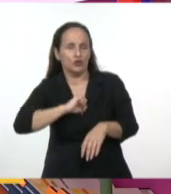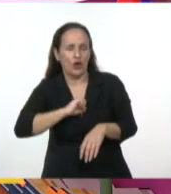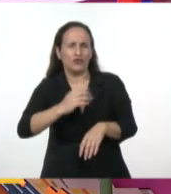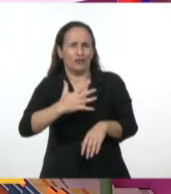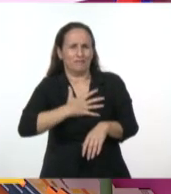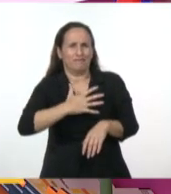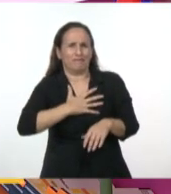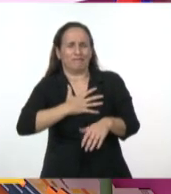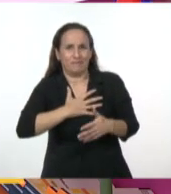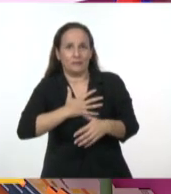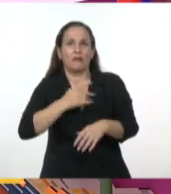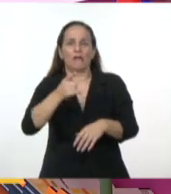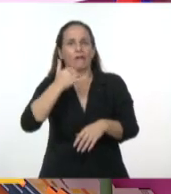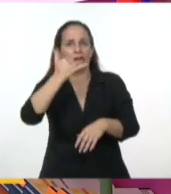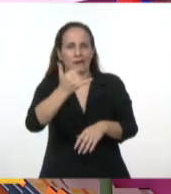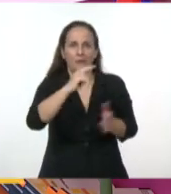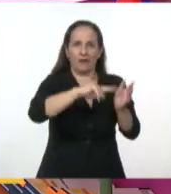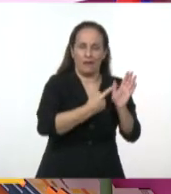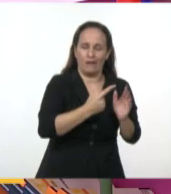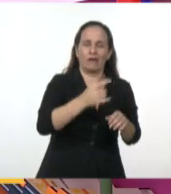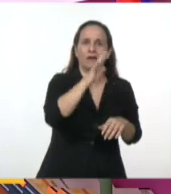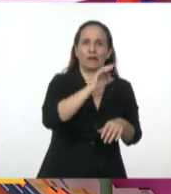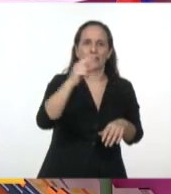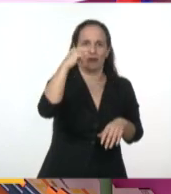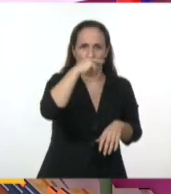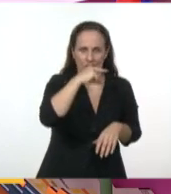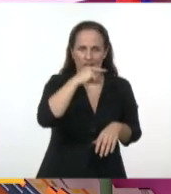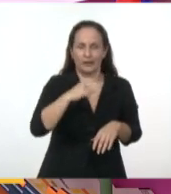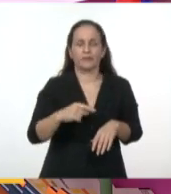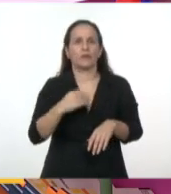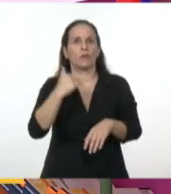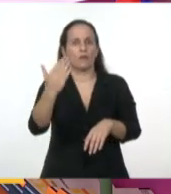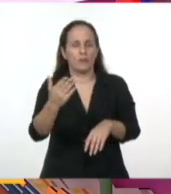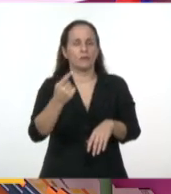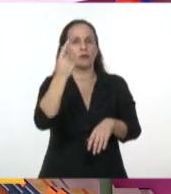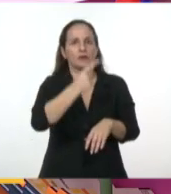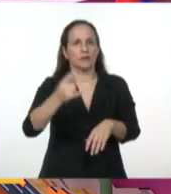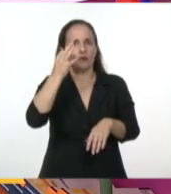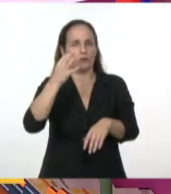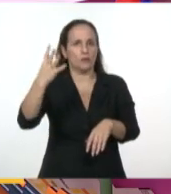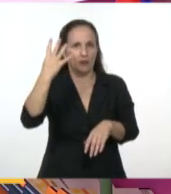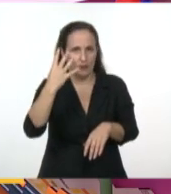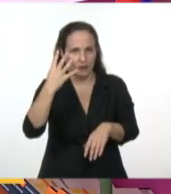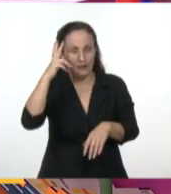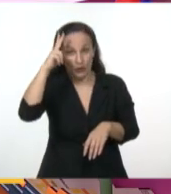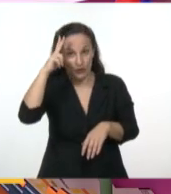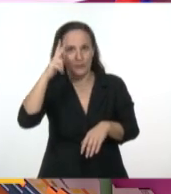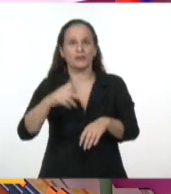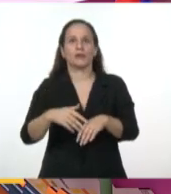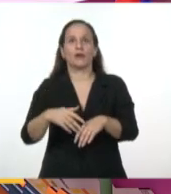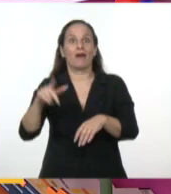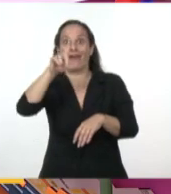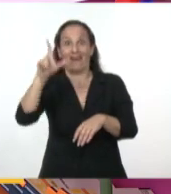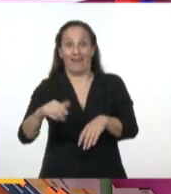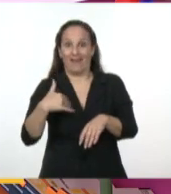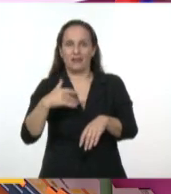dificultad para respirar, llama desde la Ciudad de Buenos Aires al 107, desde el Gran Buenos Aires al 148 y a nivel nacional